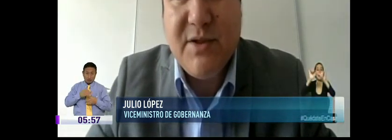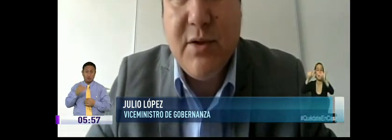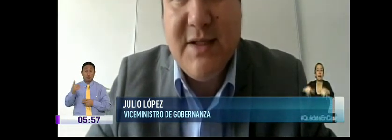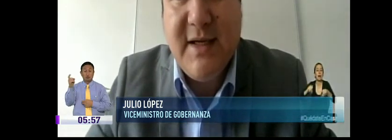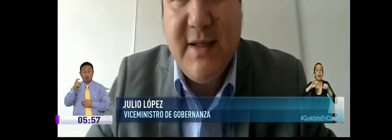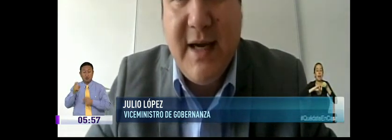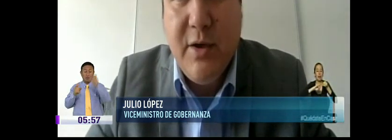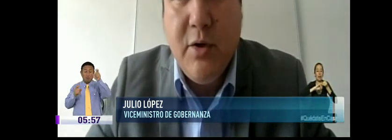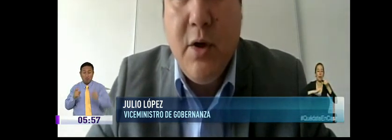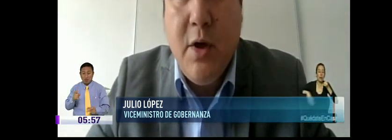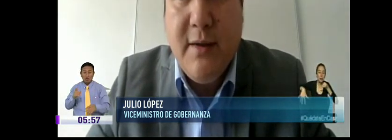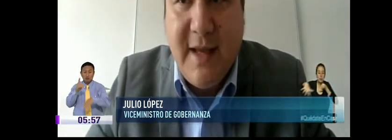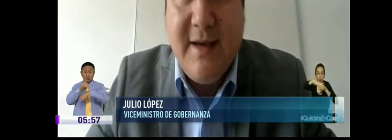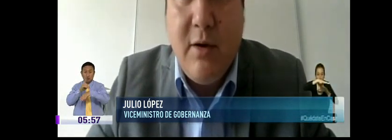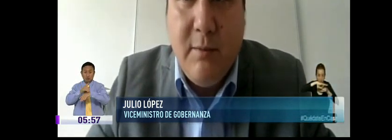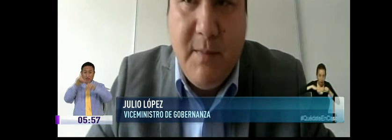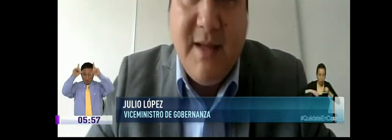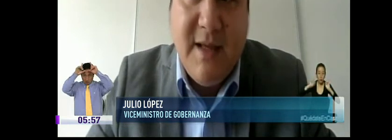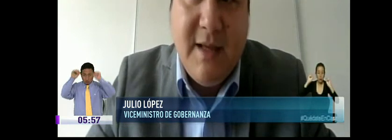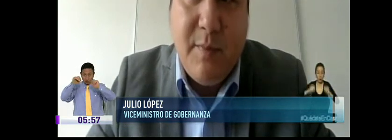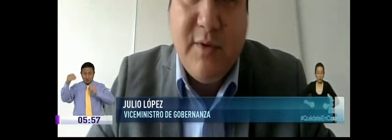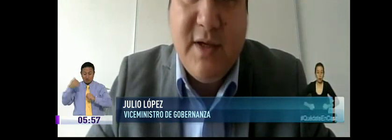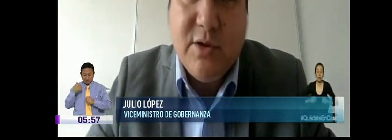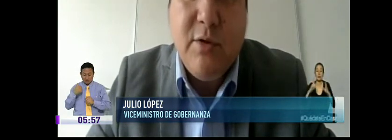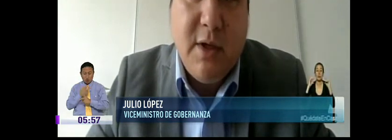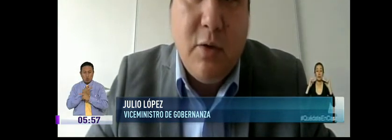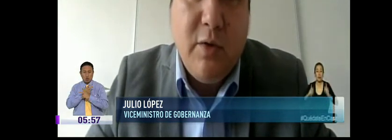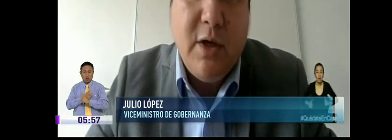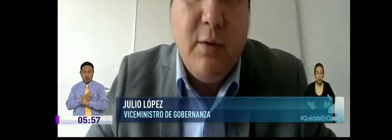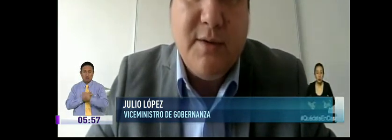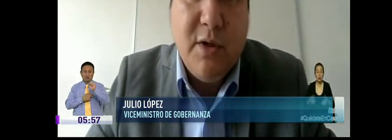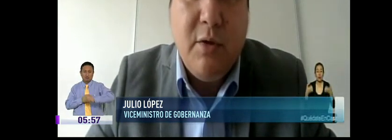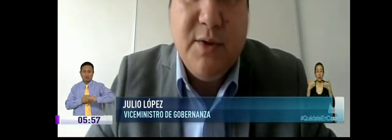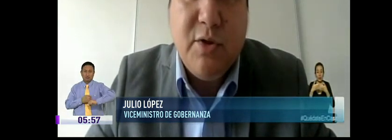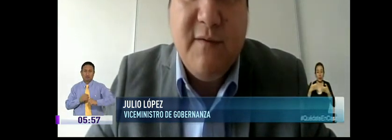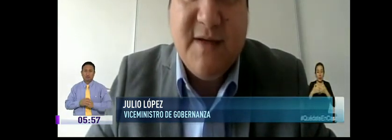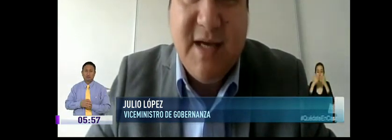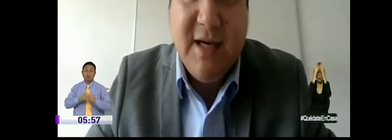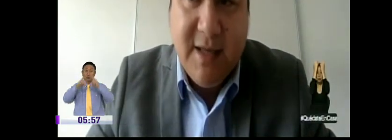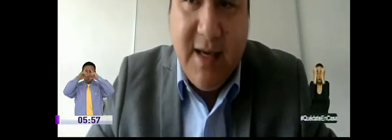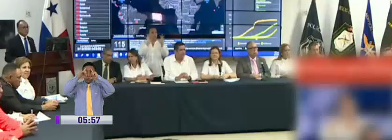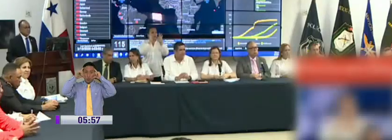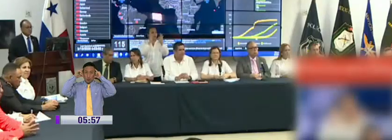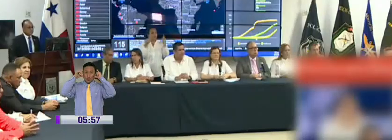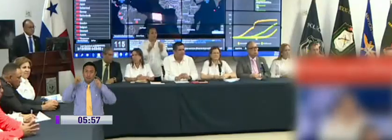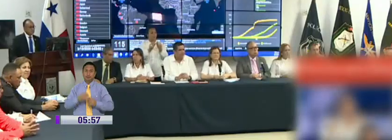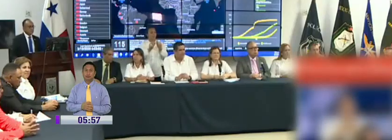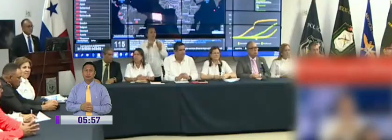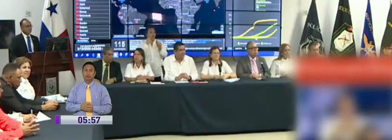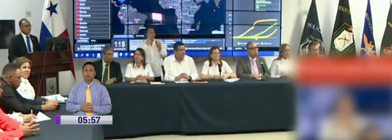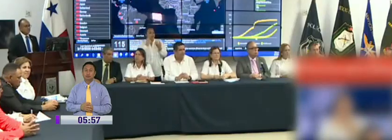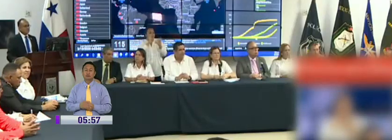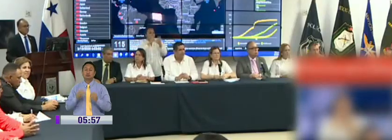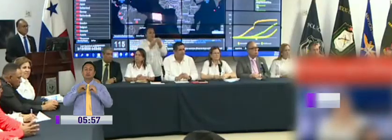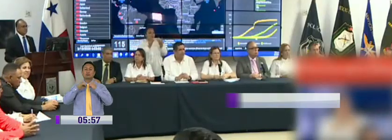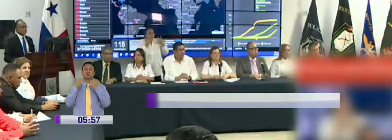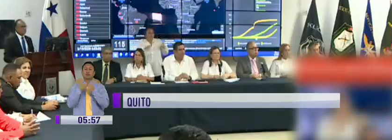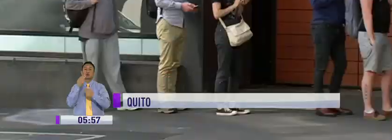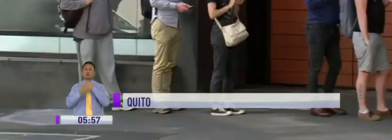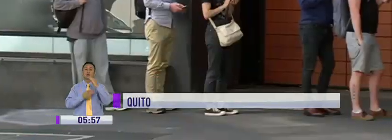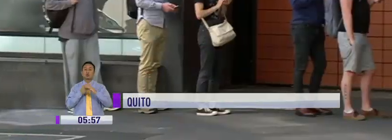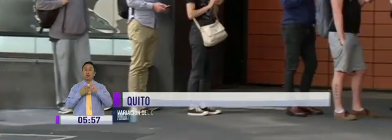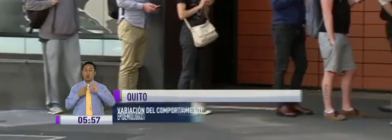que el personal sanitario tenga medidas de protección que incluyen los visores faciales. La Organización Mundial de la